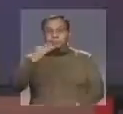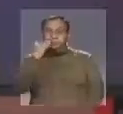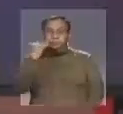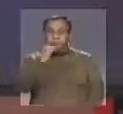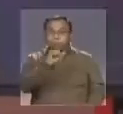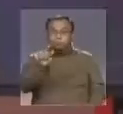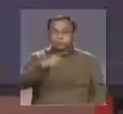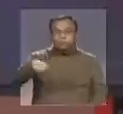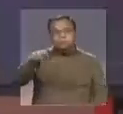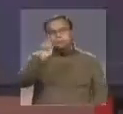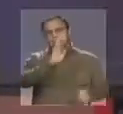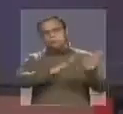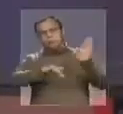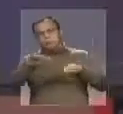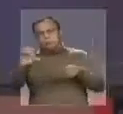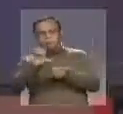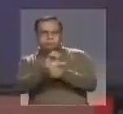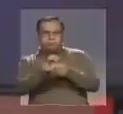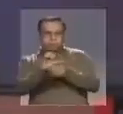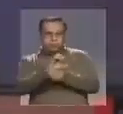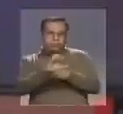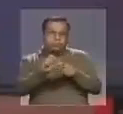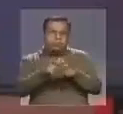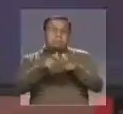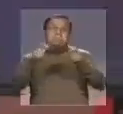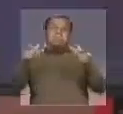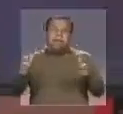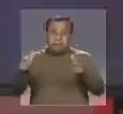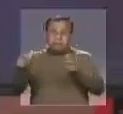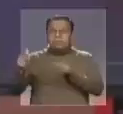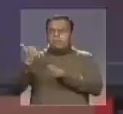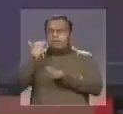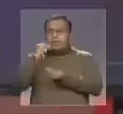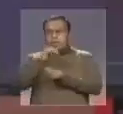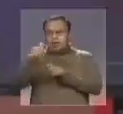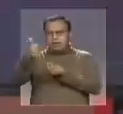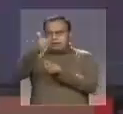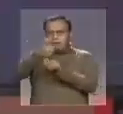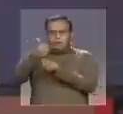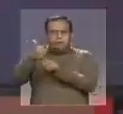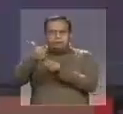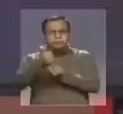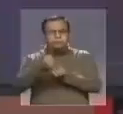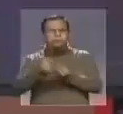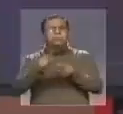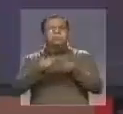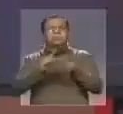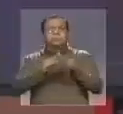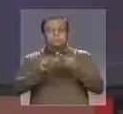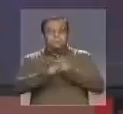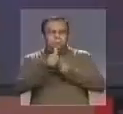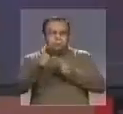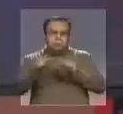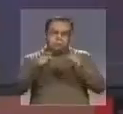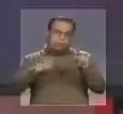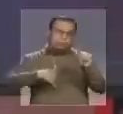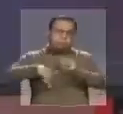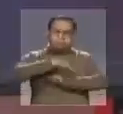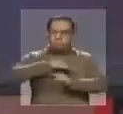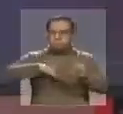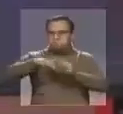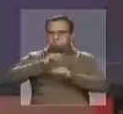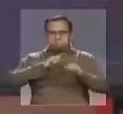mujeres muchas veces en la ciudad, además de que son más mujeres cabezas de familia, también son mujeres que en algunas ocasiones tienen unos